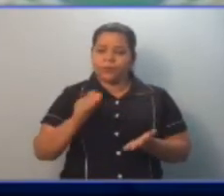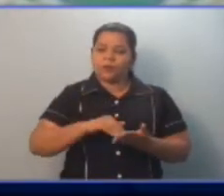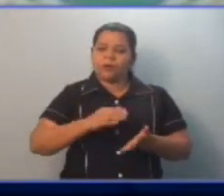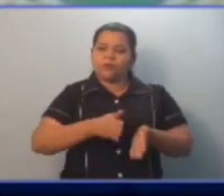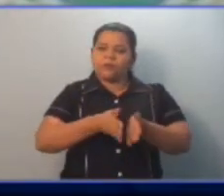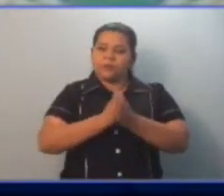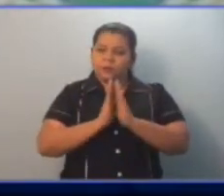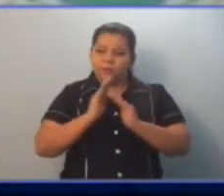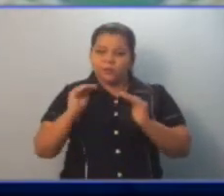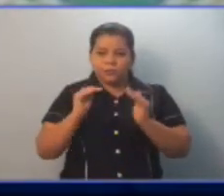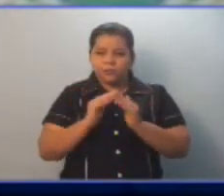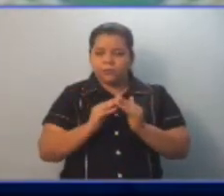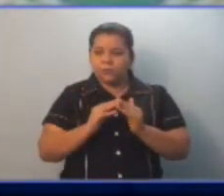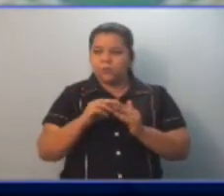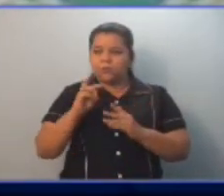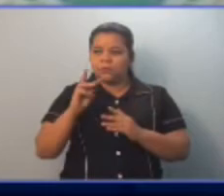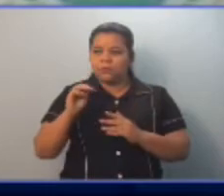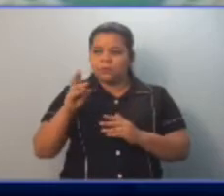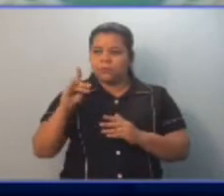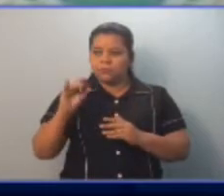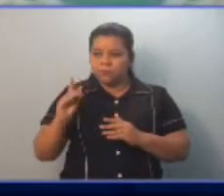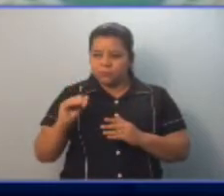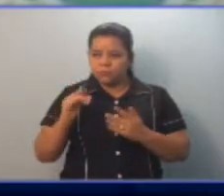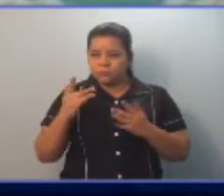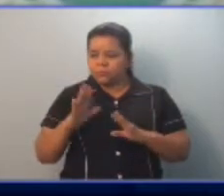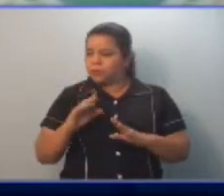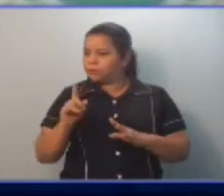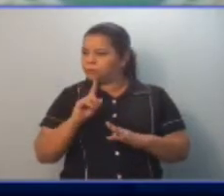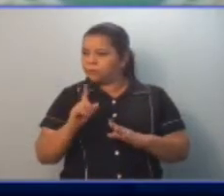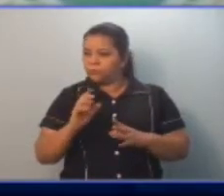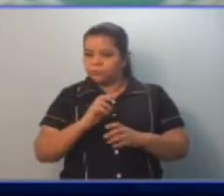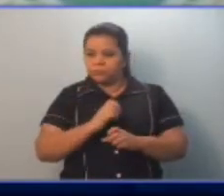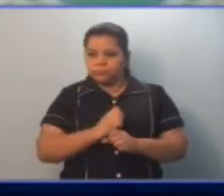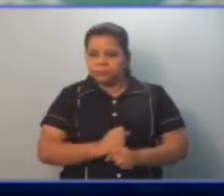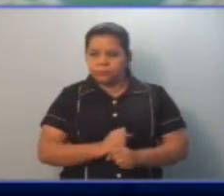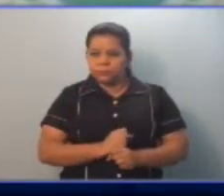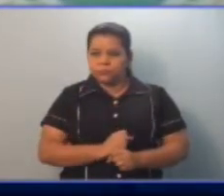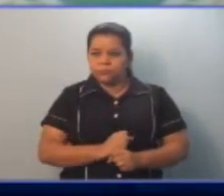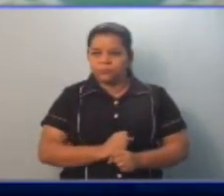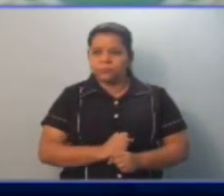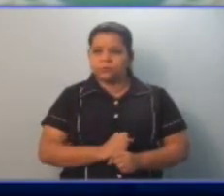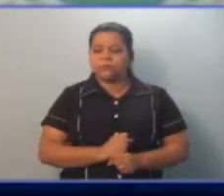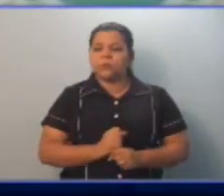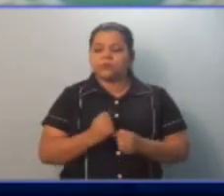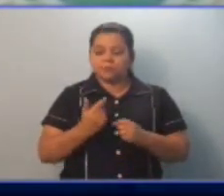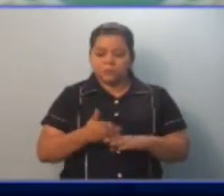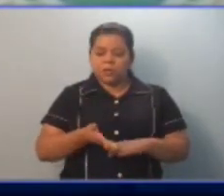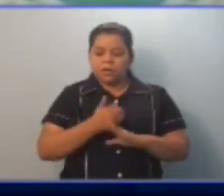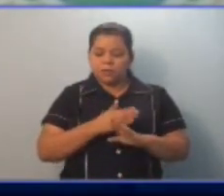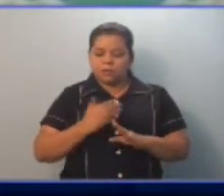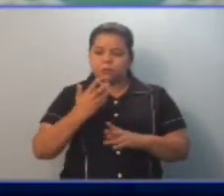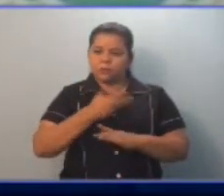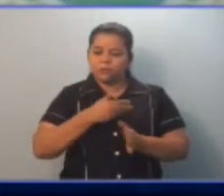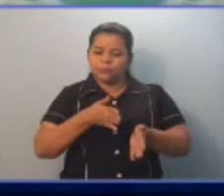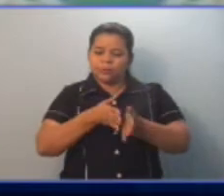petición de la medida cautelar, dijeron que esos supuestos no se cumplían, y cuando se pidió la recusación de